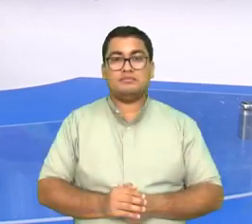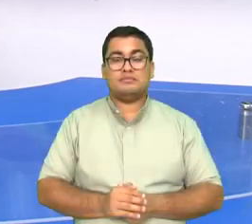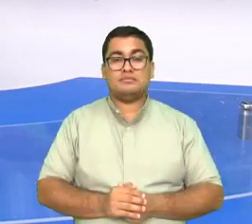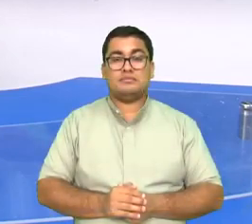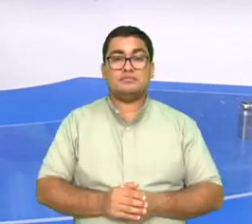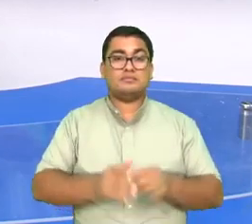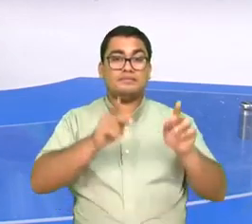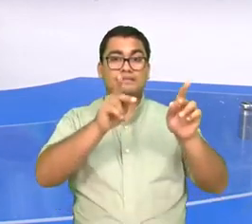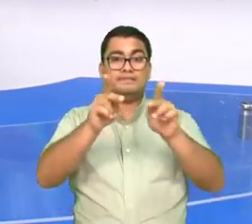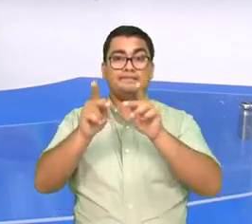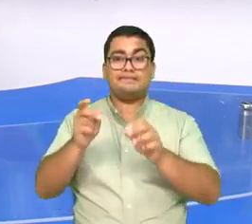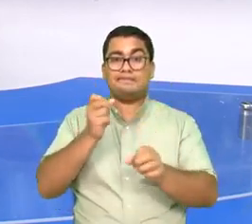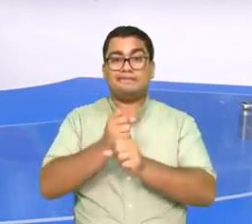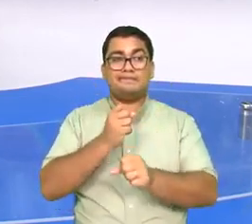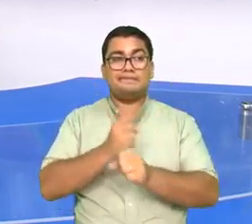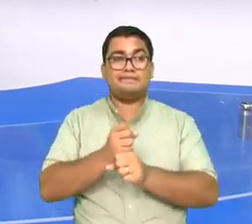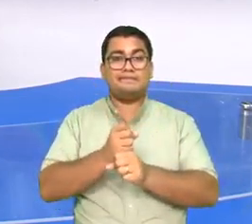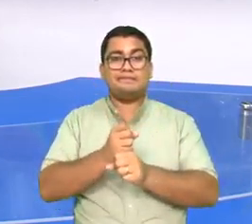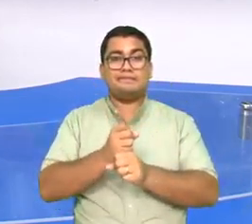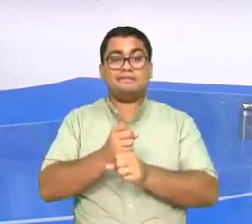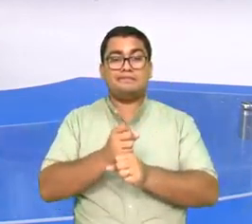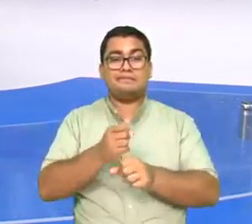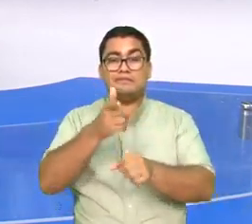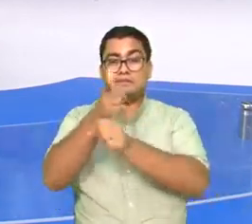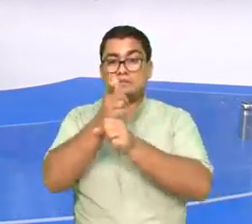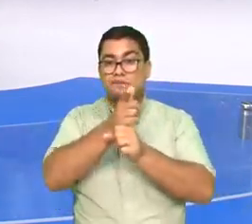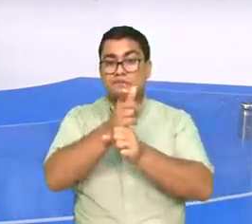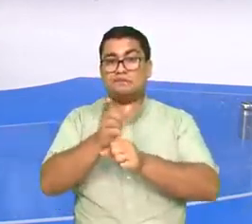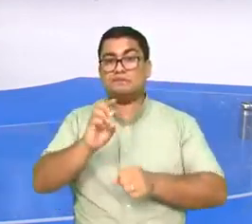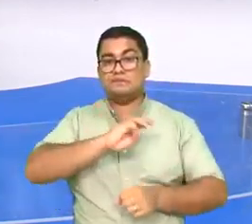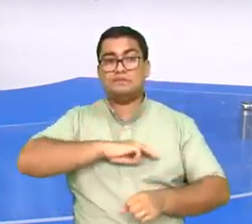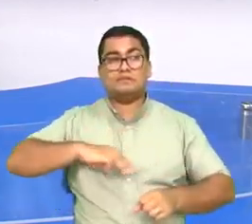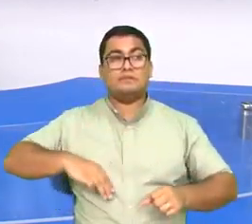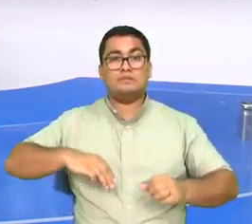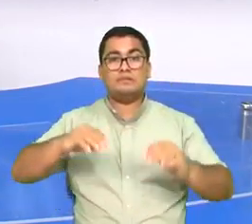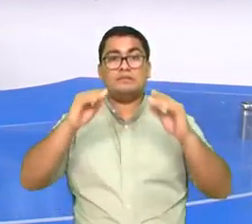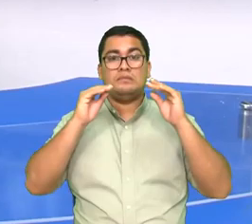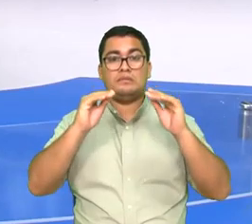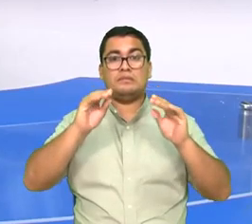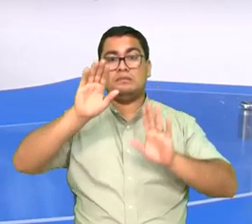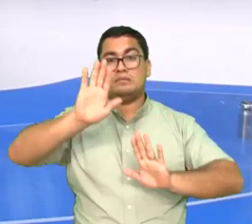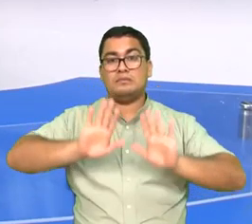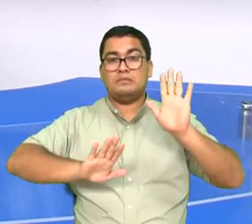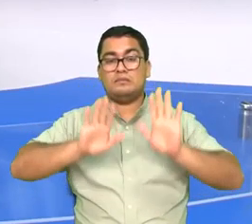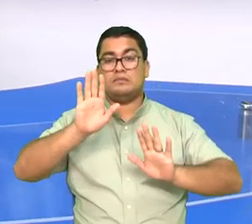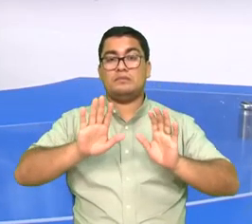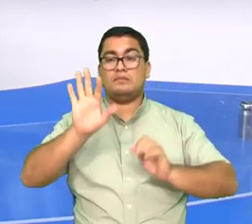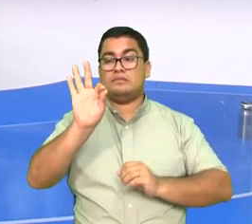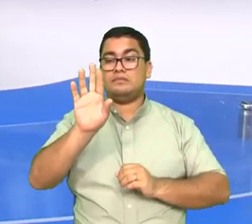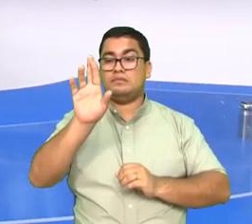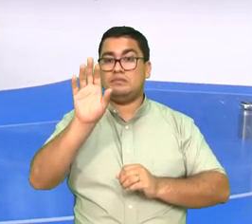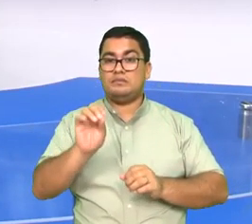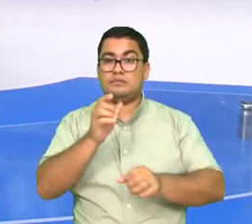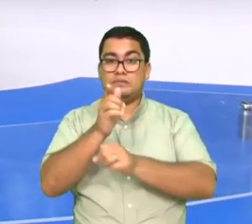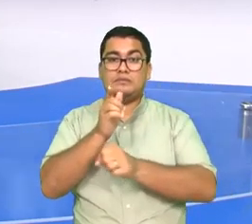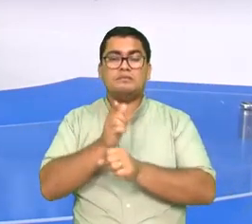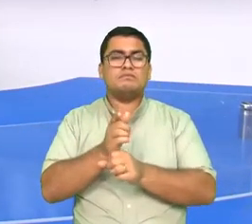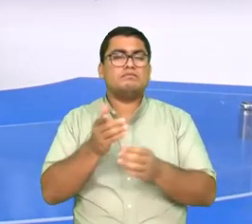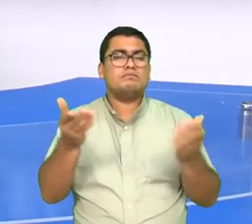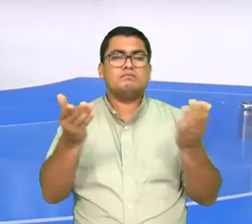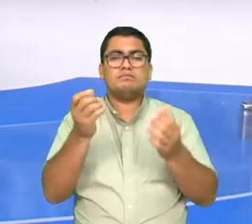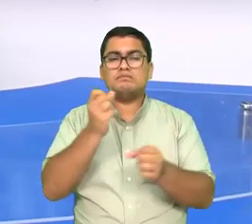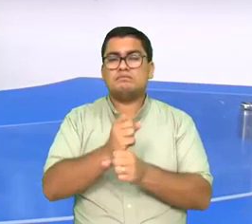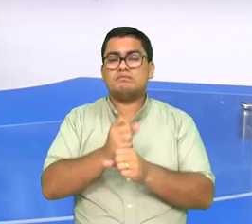Los funcionarios del Departamento de Producción Audiovisual del Ministerio de Educación participaron en el foro virtual La Función de la